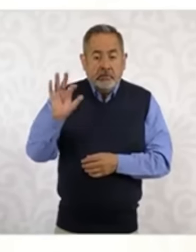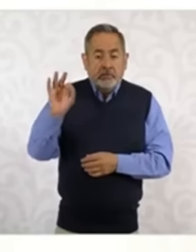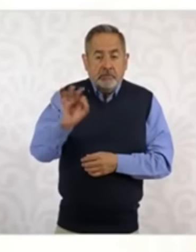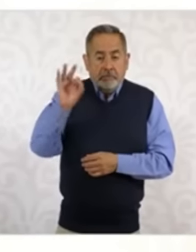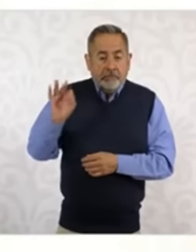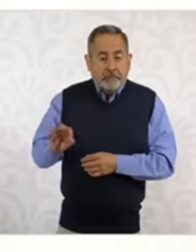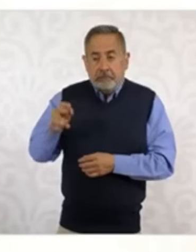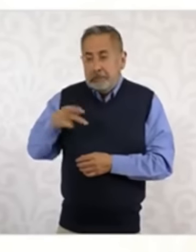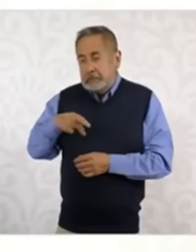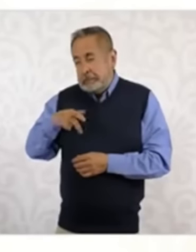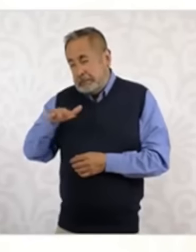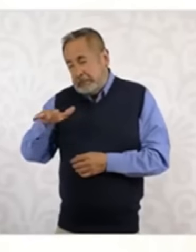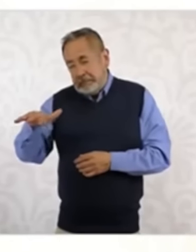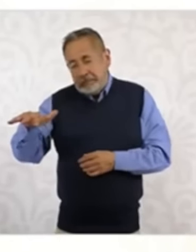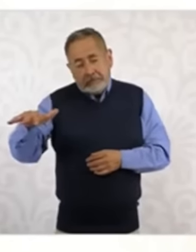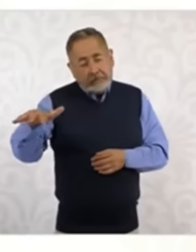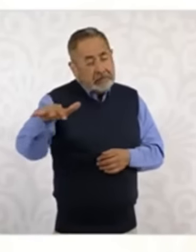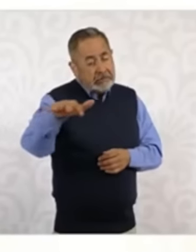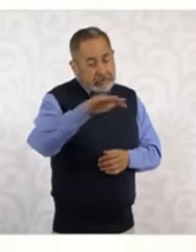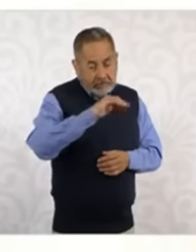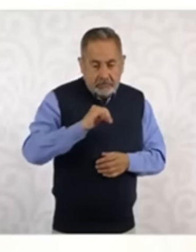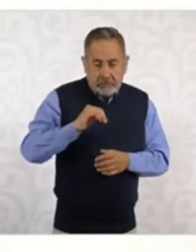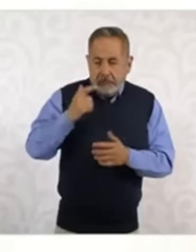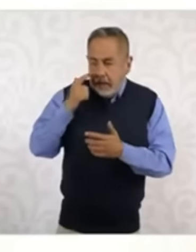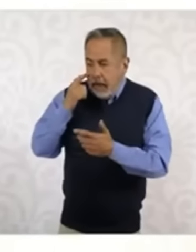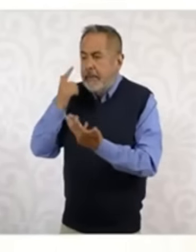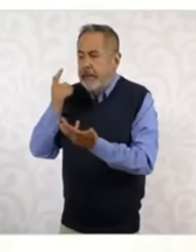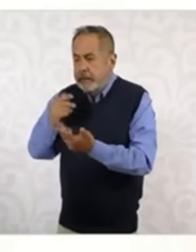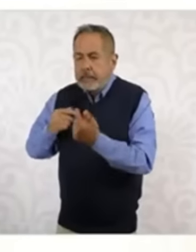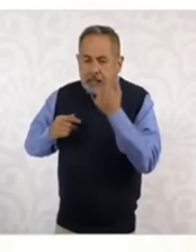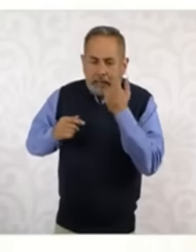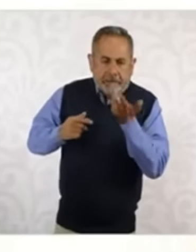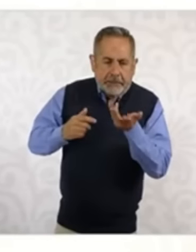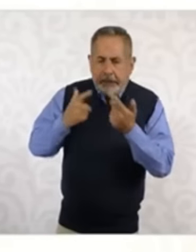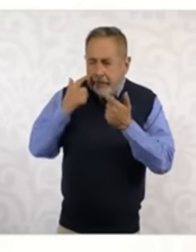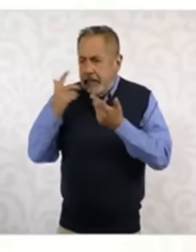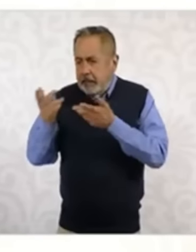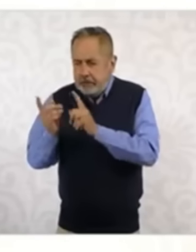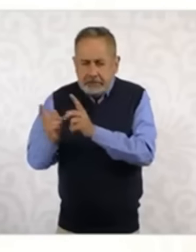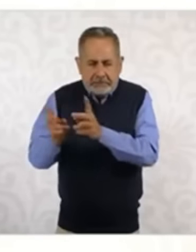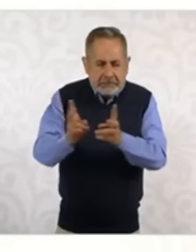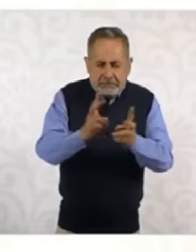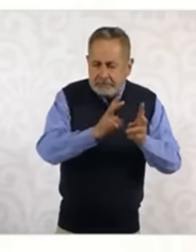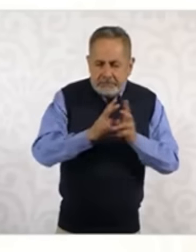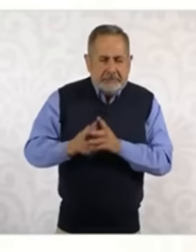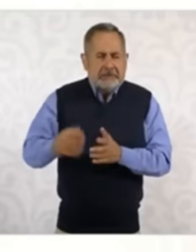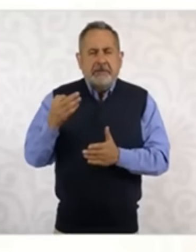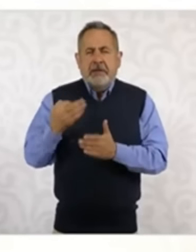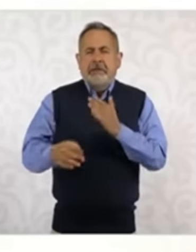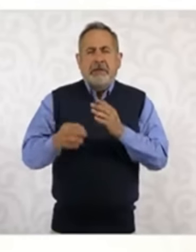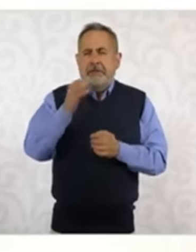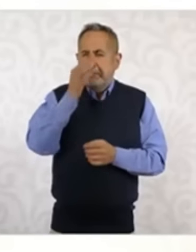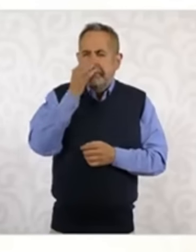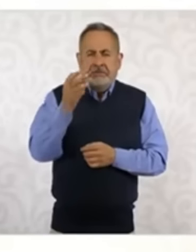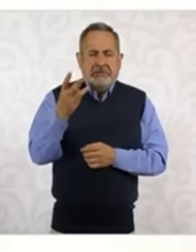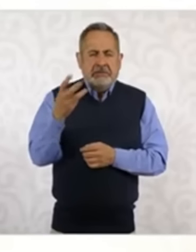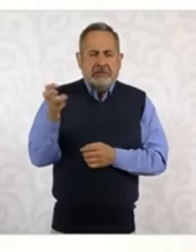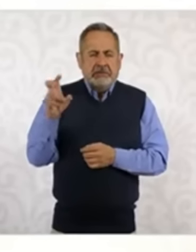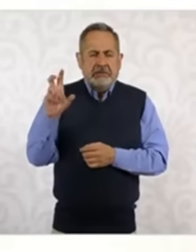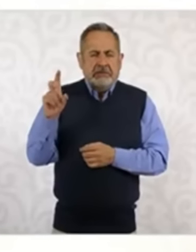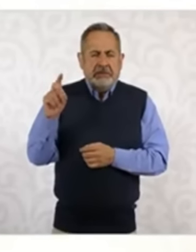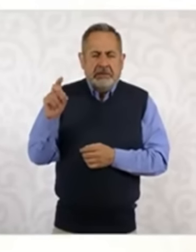99,5% de todos los clientes de la financiera. Nos van a quedar por atender